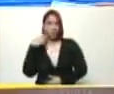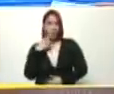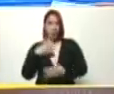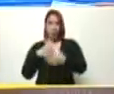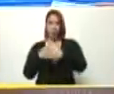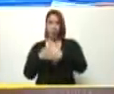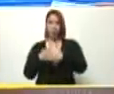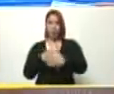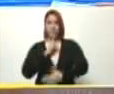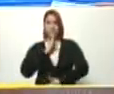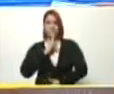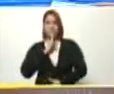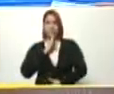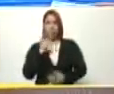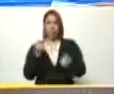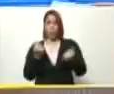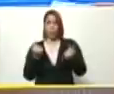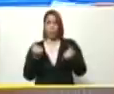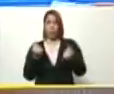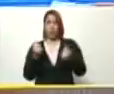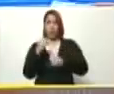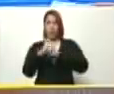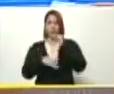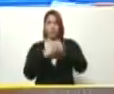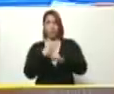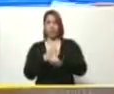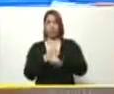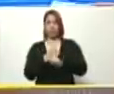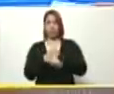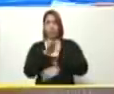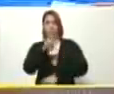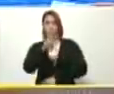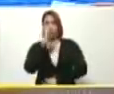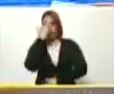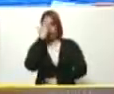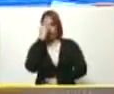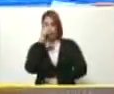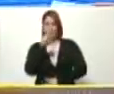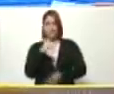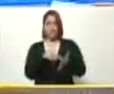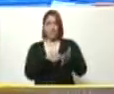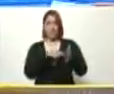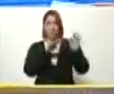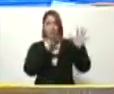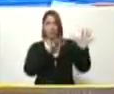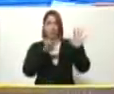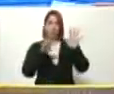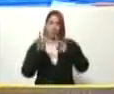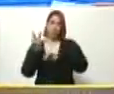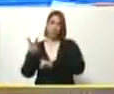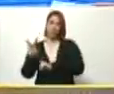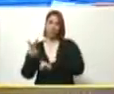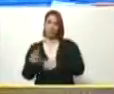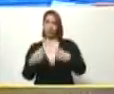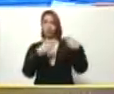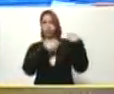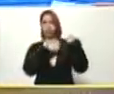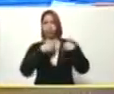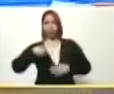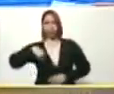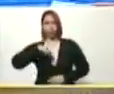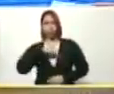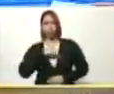Fondo Monetario Internacional y la oligarquía del 4 de febrero de 1992, encabezada por nuestro